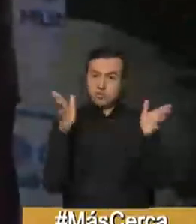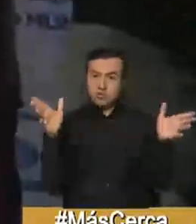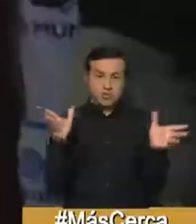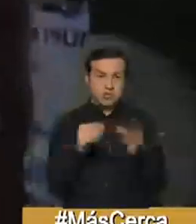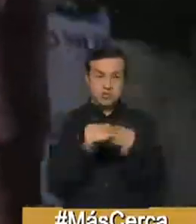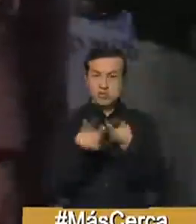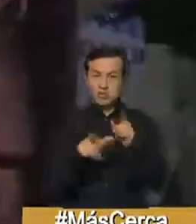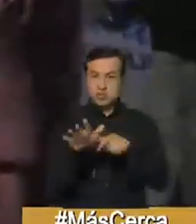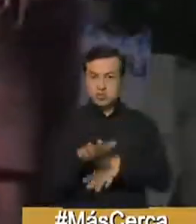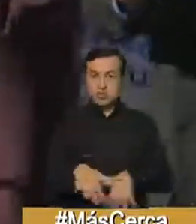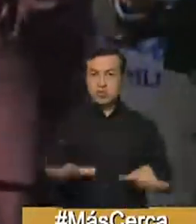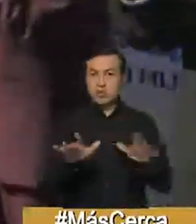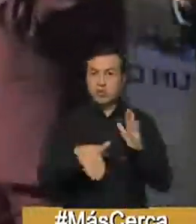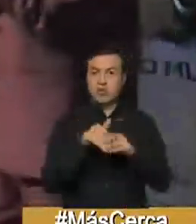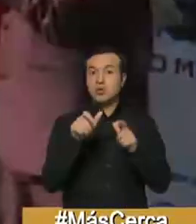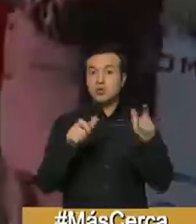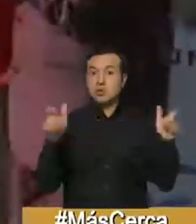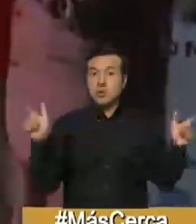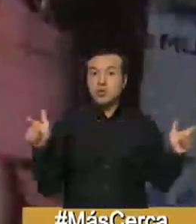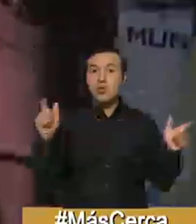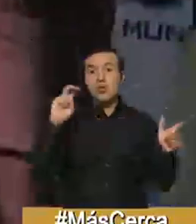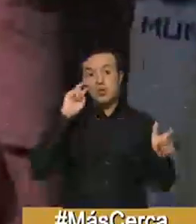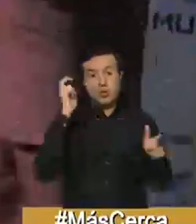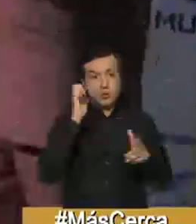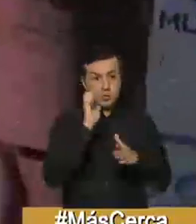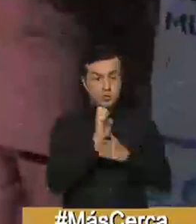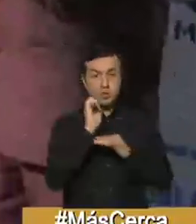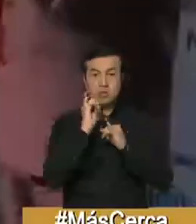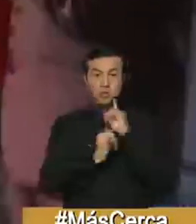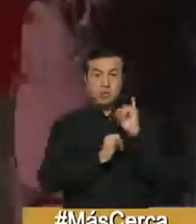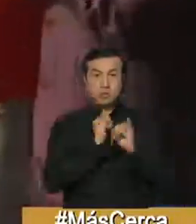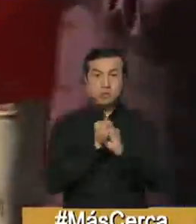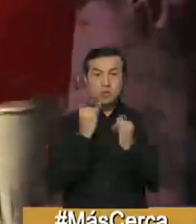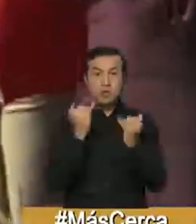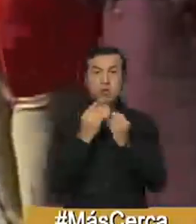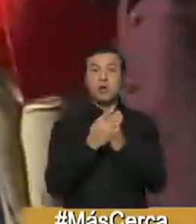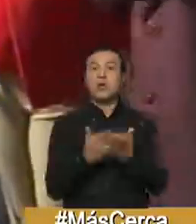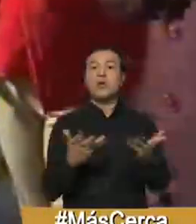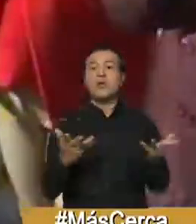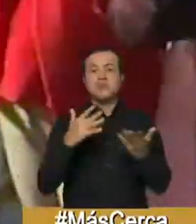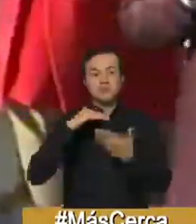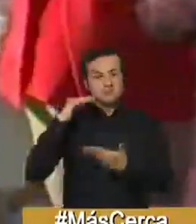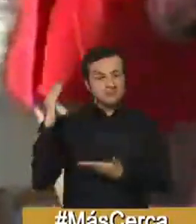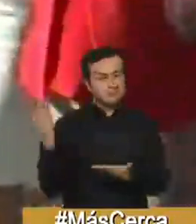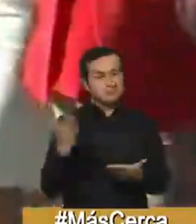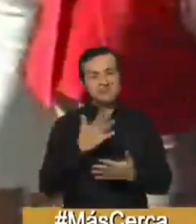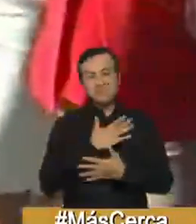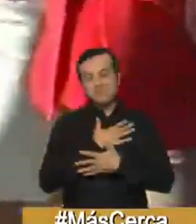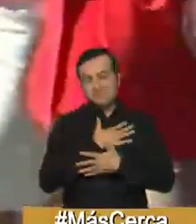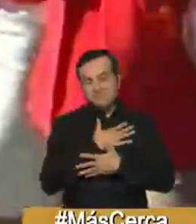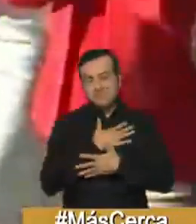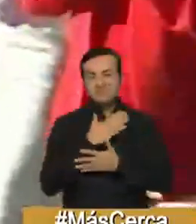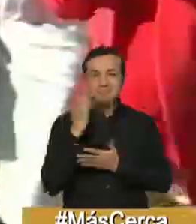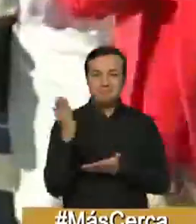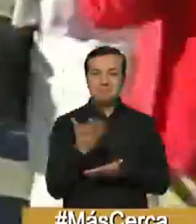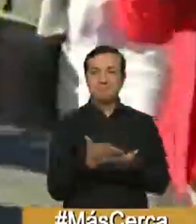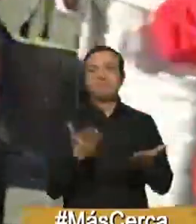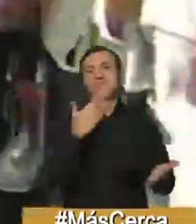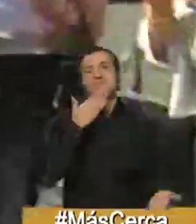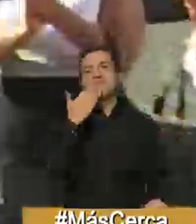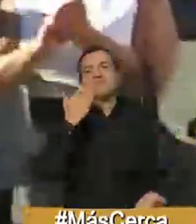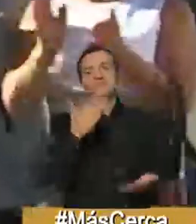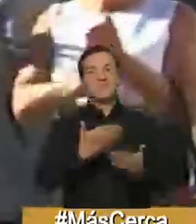todos. Invitamos a todos, turistas nacionales, extranjeros, hoy Rumiñahui los recibirá con todo cariño. Bien, gracias, señor